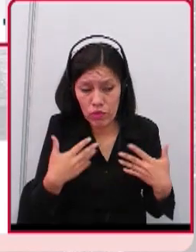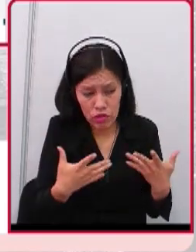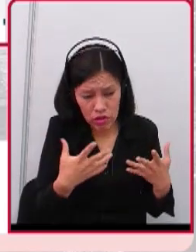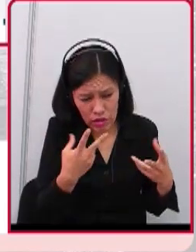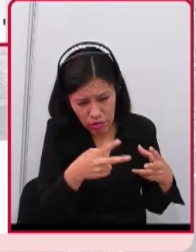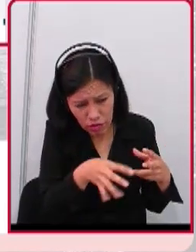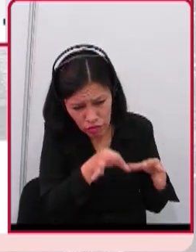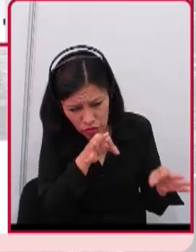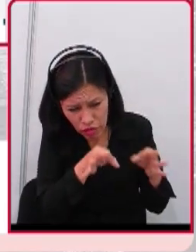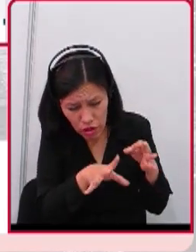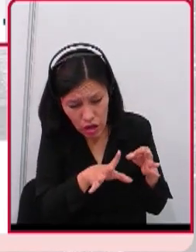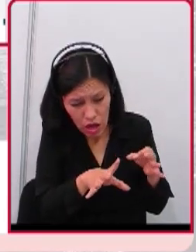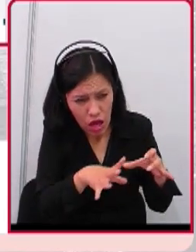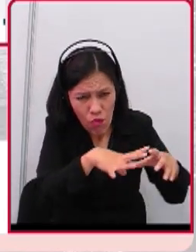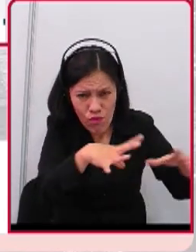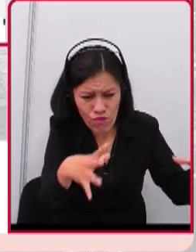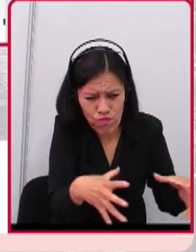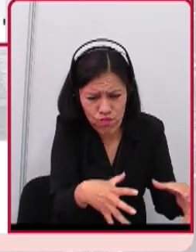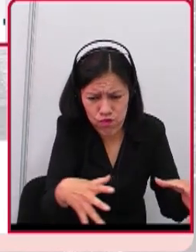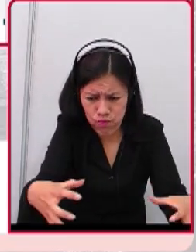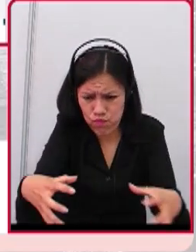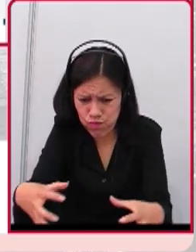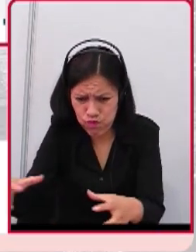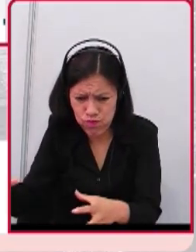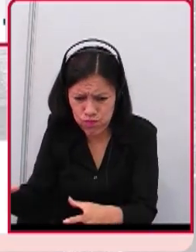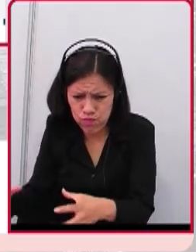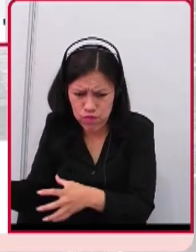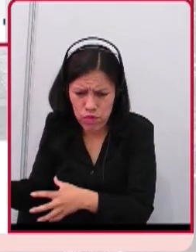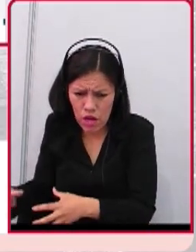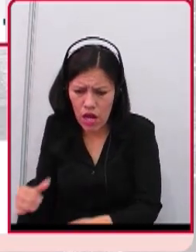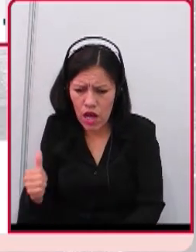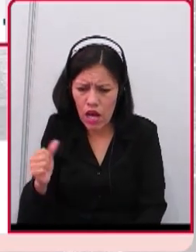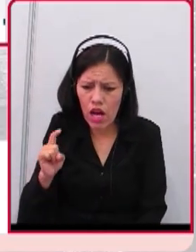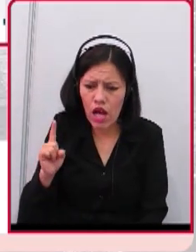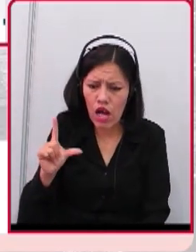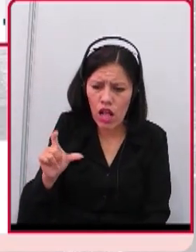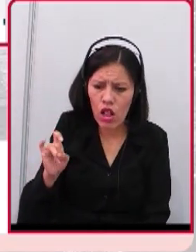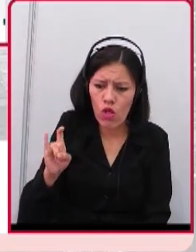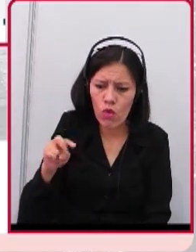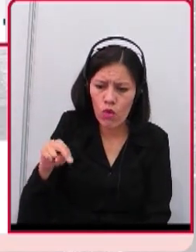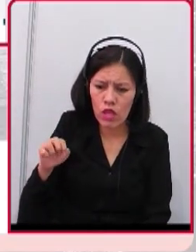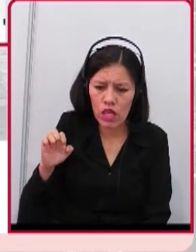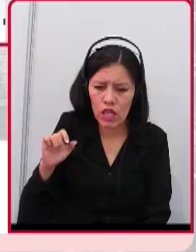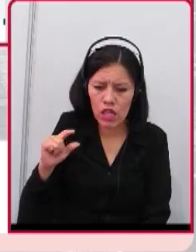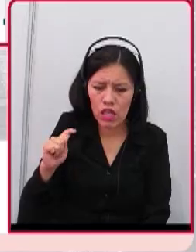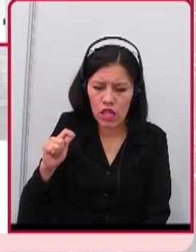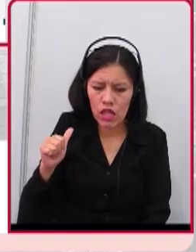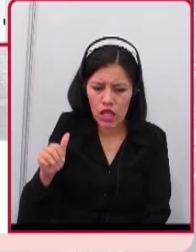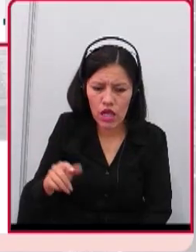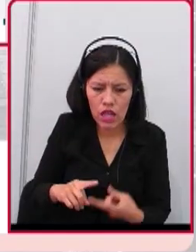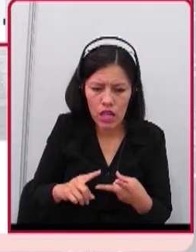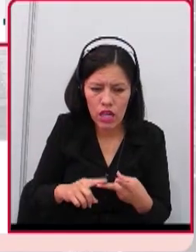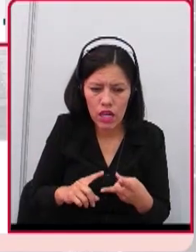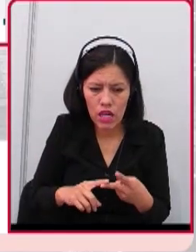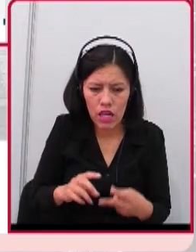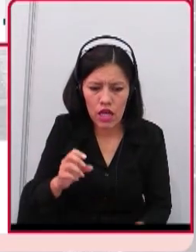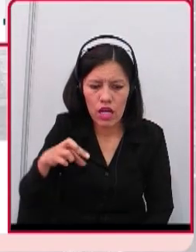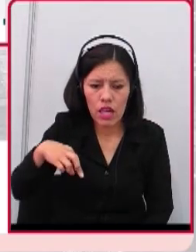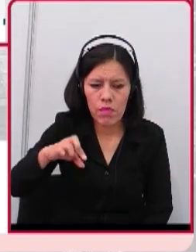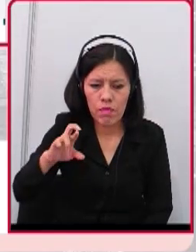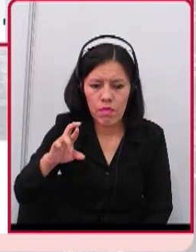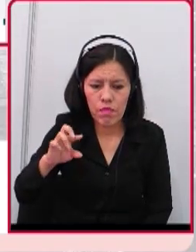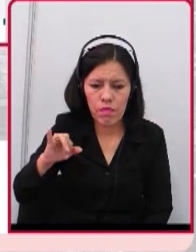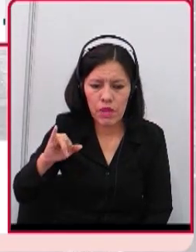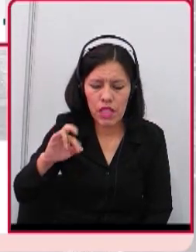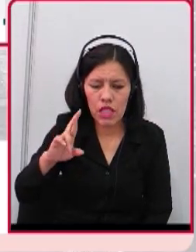aglomeraciones, concentraciones principalmente de alunita, pirofilita, pero un poquito más asociándonos a la sonjita, ¿no? Entonces